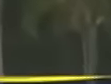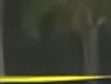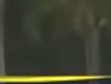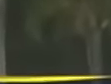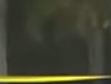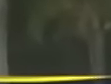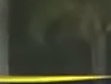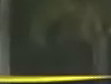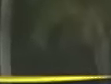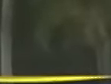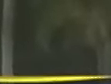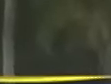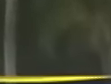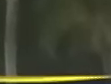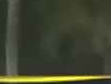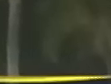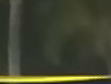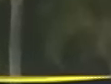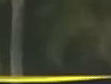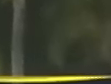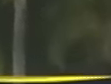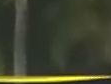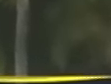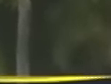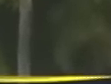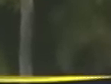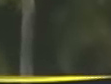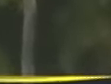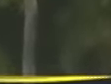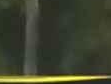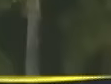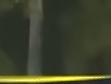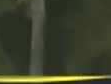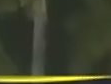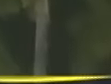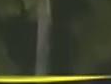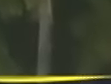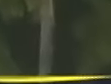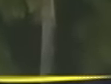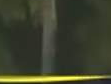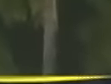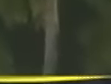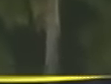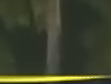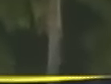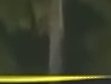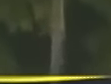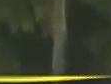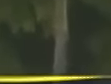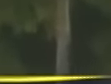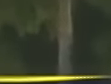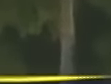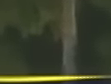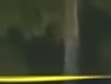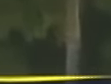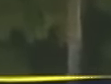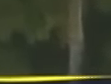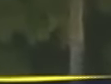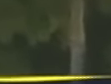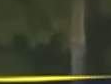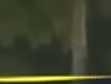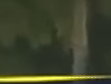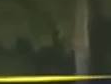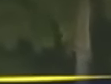trabajo relacionadas al crecimiento económico a través de un nuevo modelo diversificado, a través de los 18 motores de la Agenda